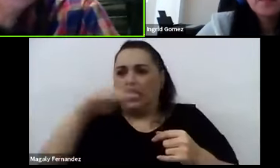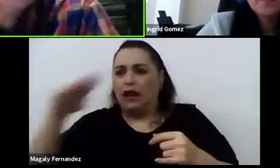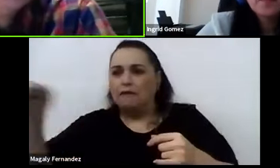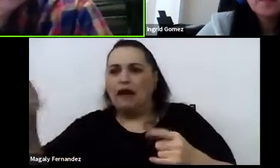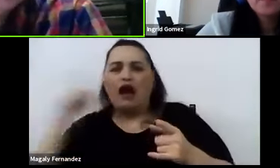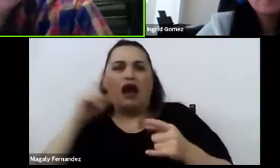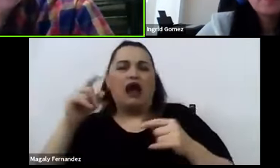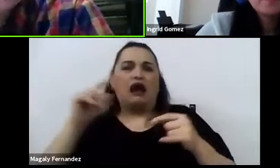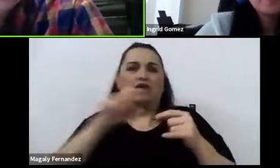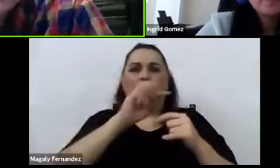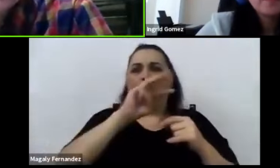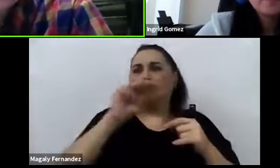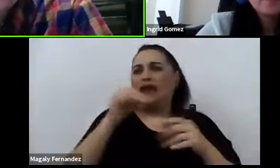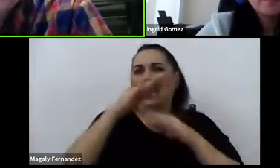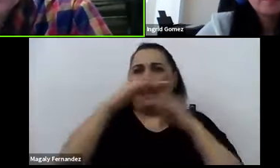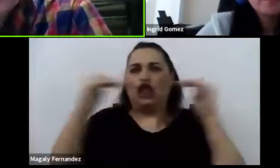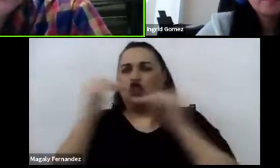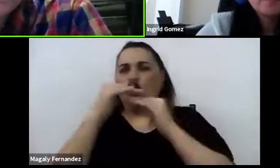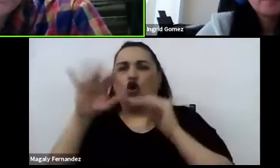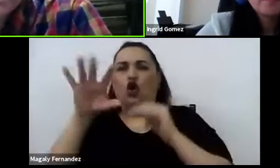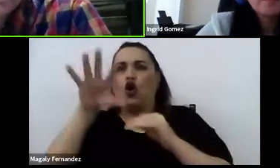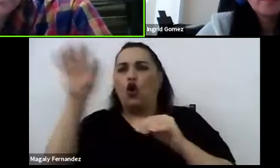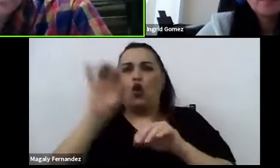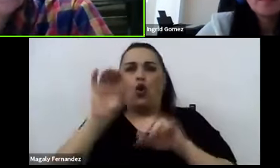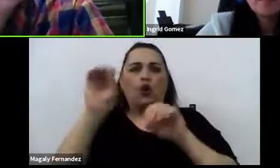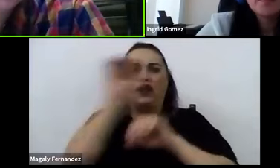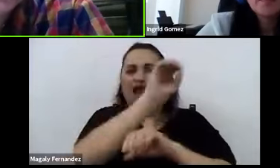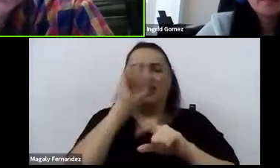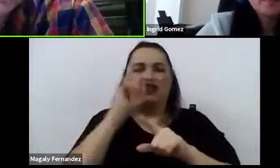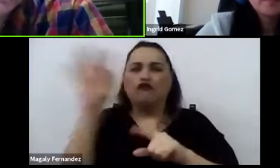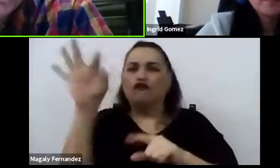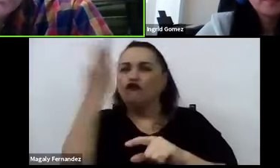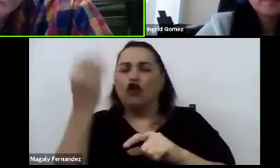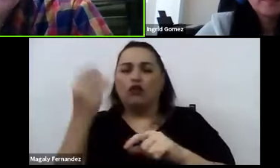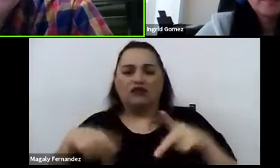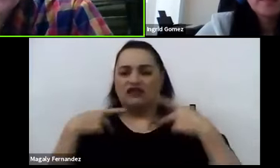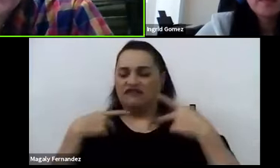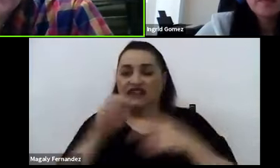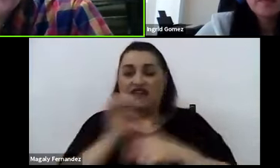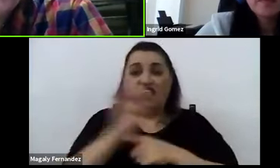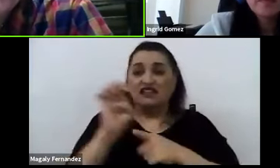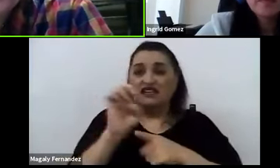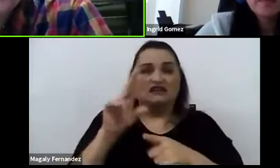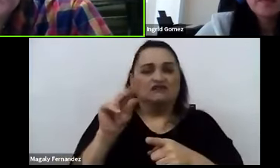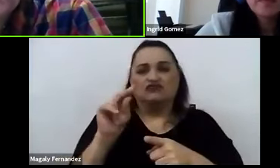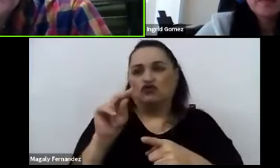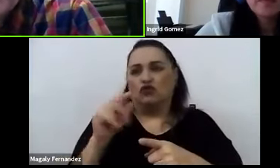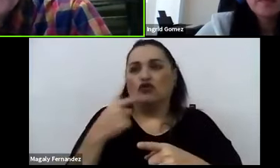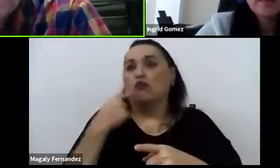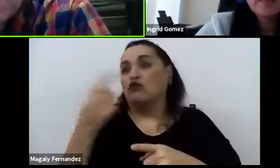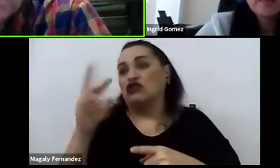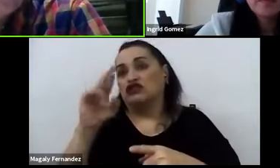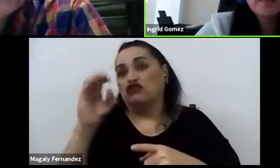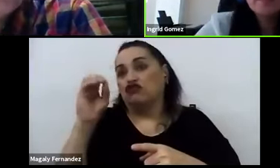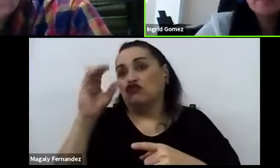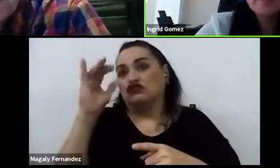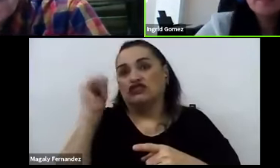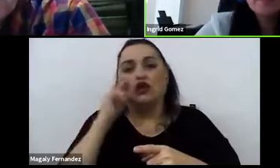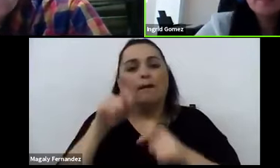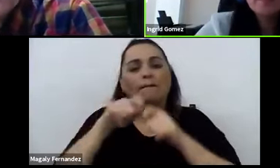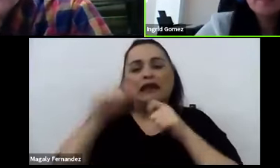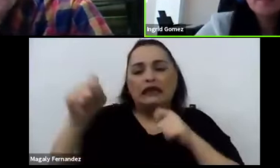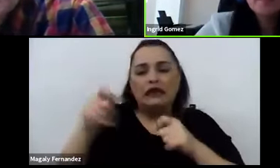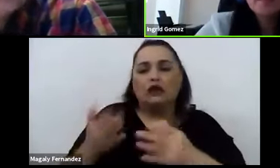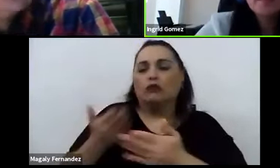Medio Oriente. Esos son formas de vida que ya no son éticas. Y tenemos que, como dice Rocío, medirlo,